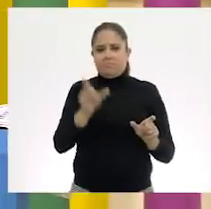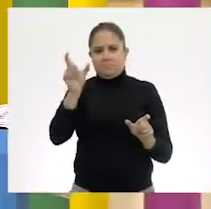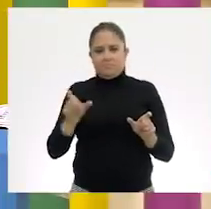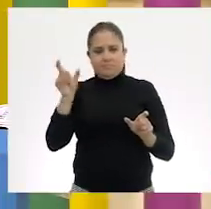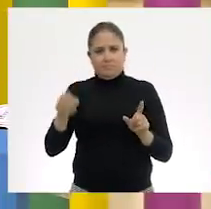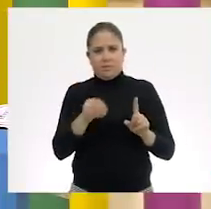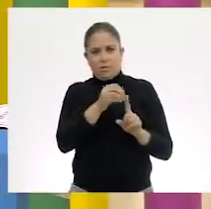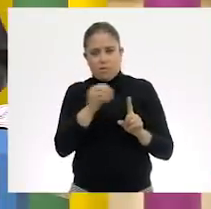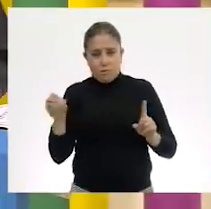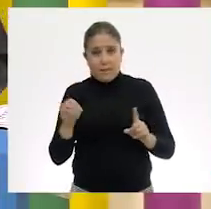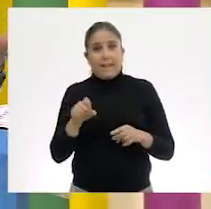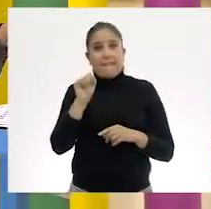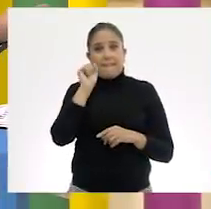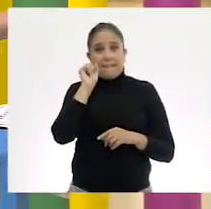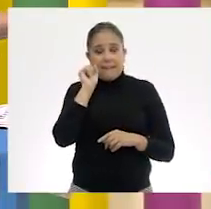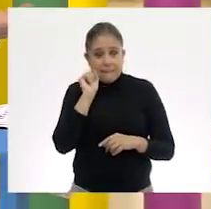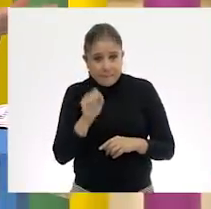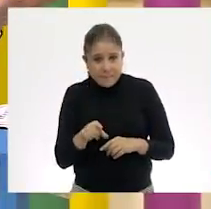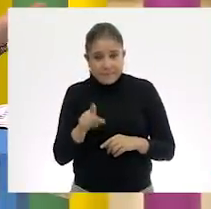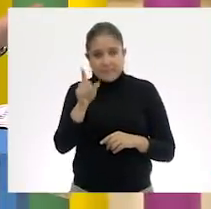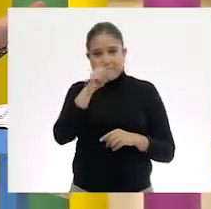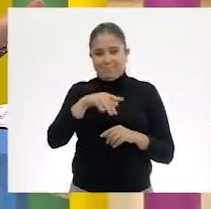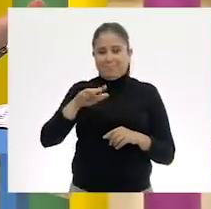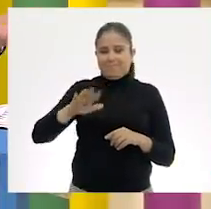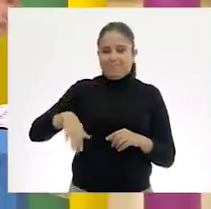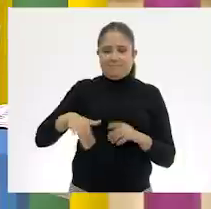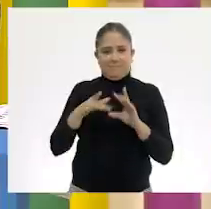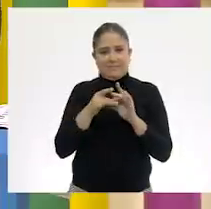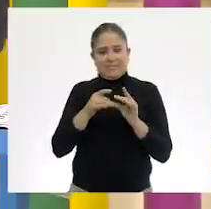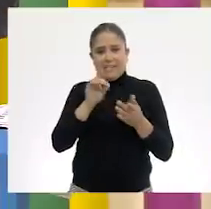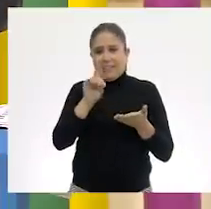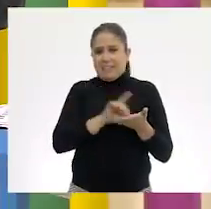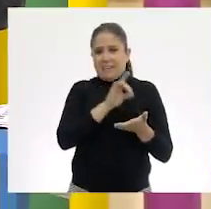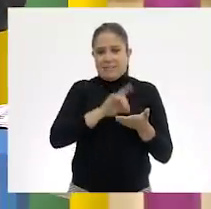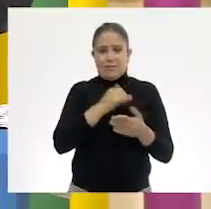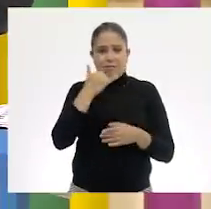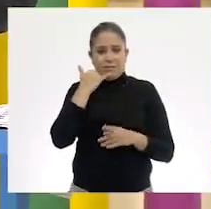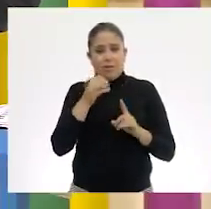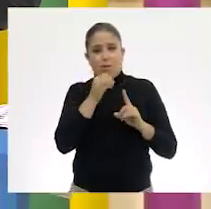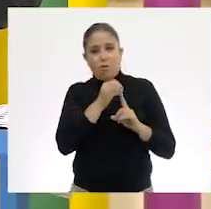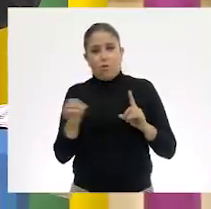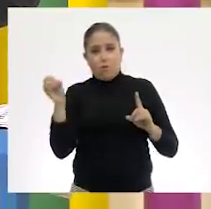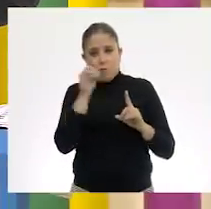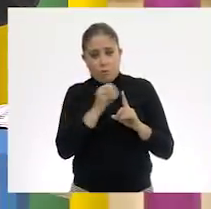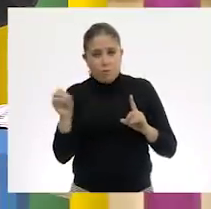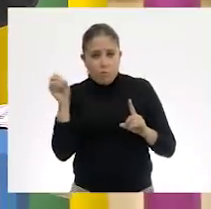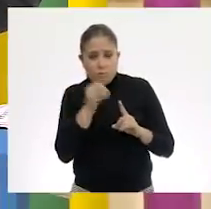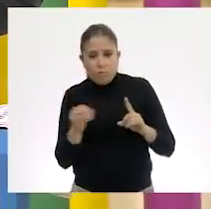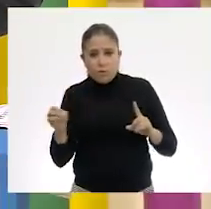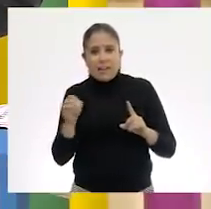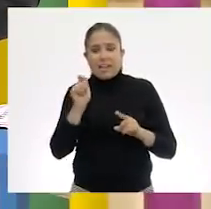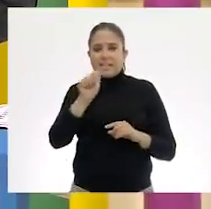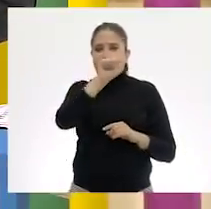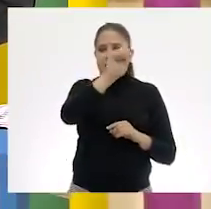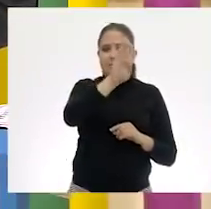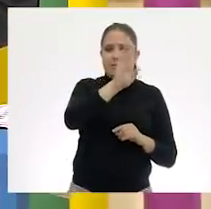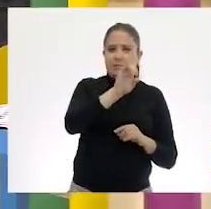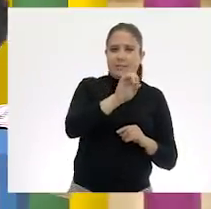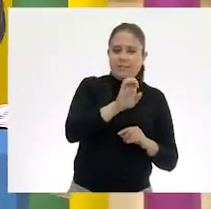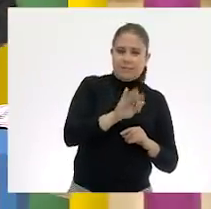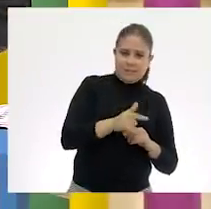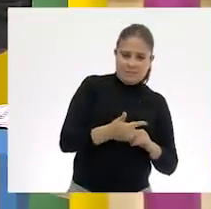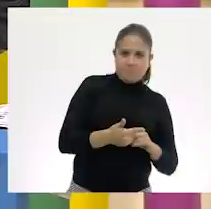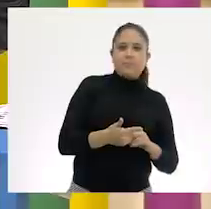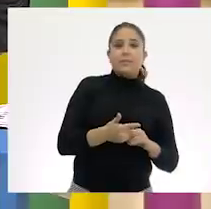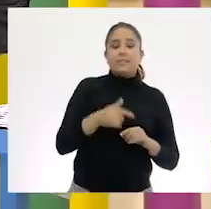Ahora, también, como bien decías, en los directorios, pues el orden es alfabético. Uh-huh.